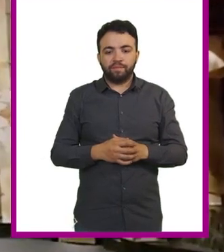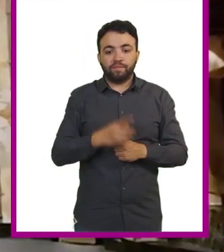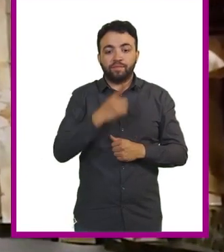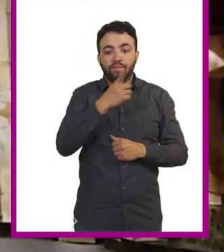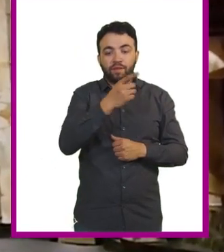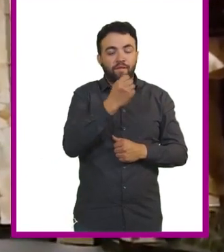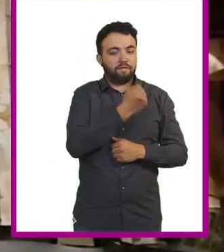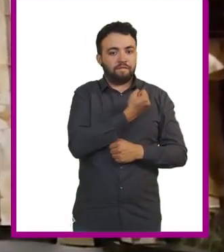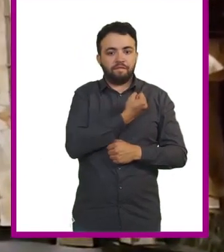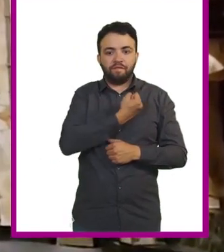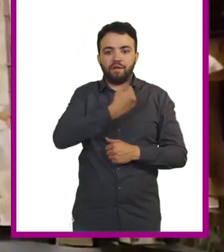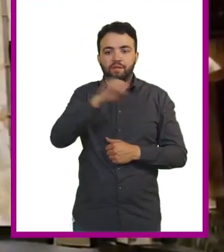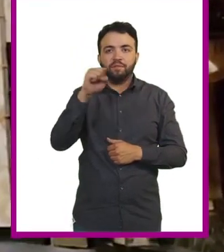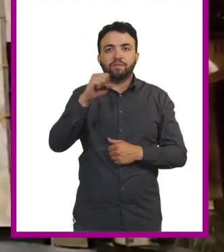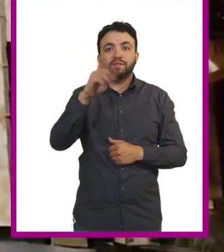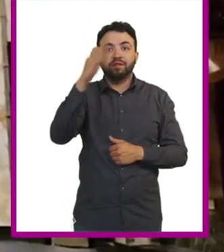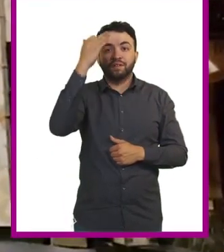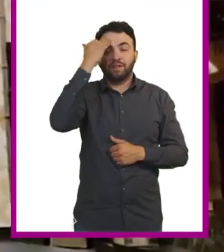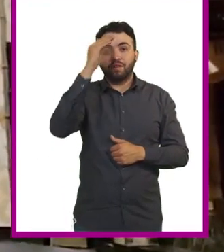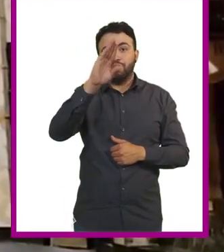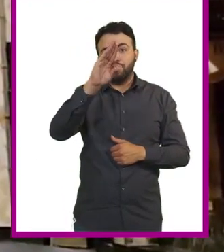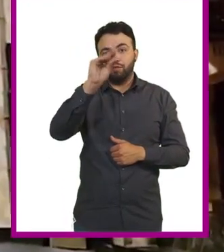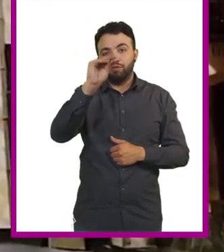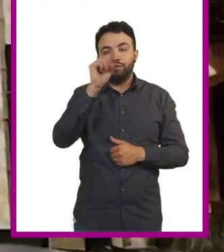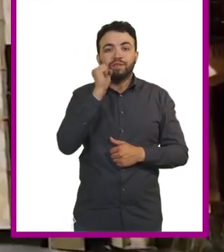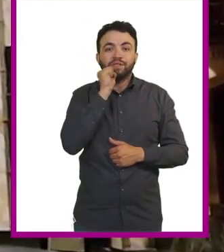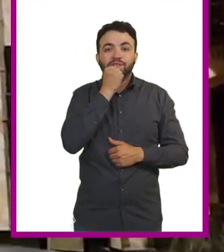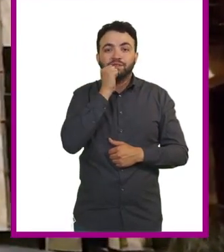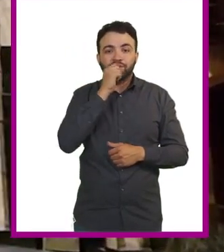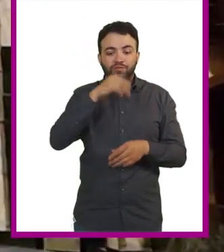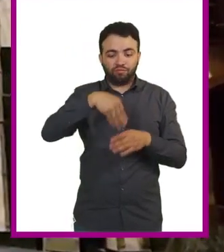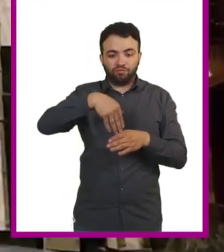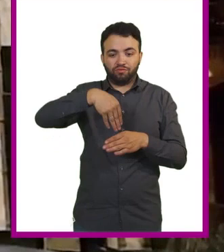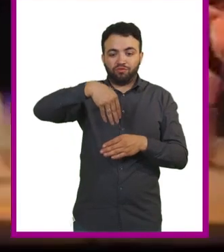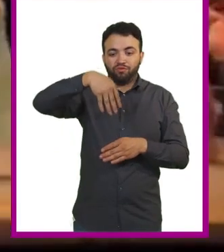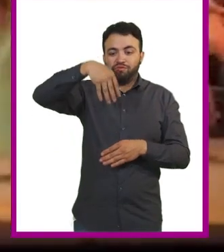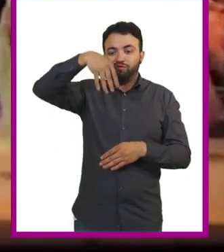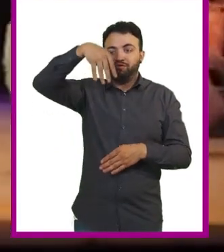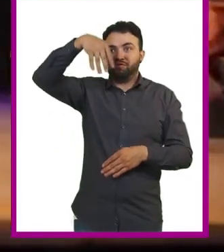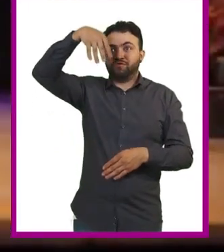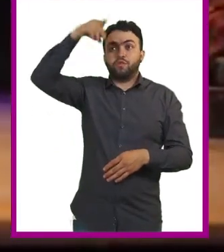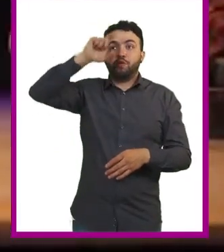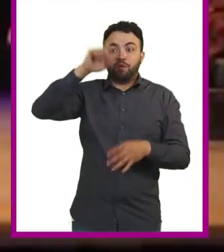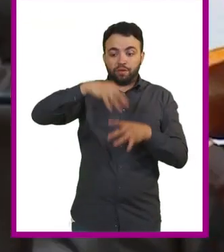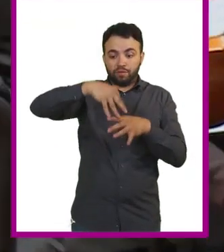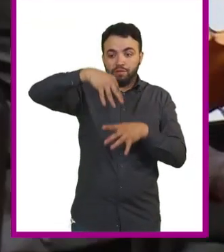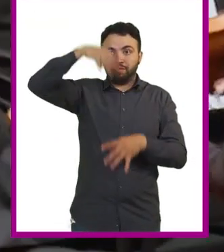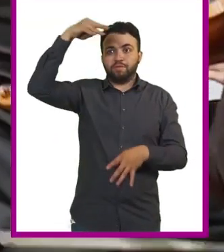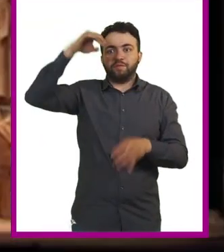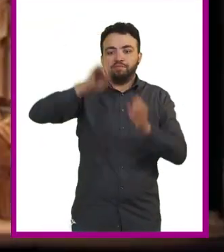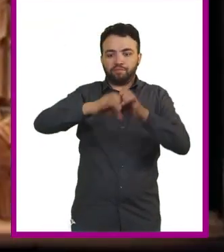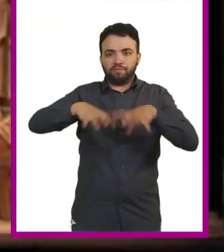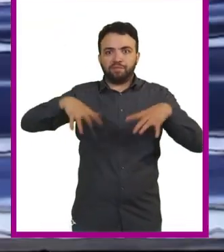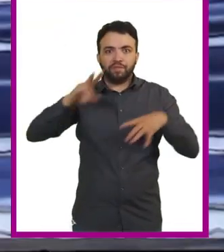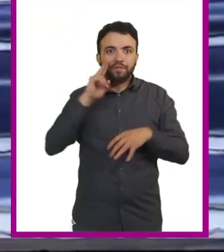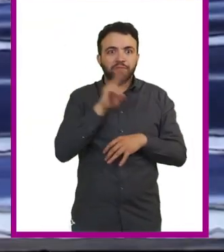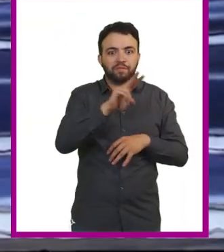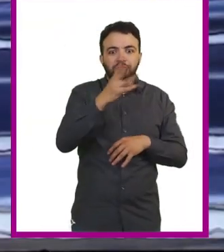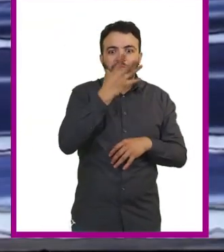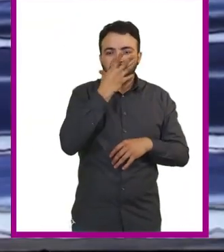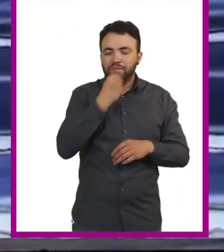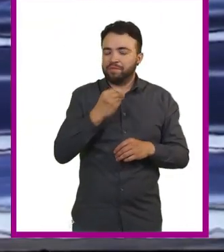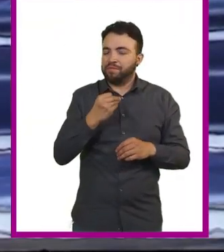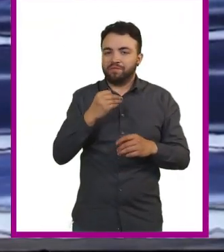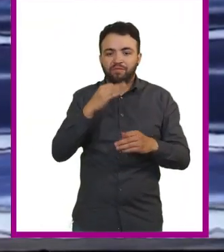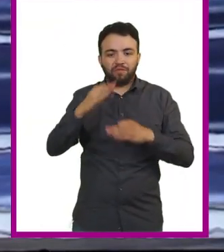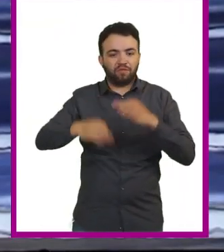famoso telón tarda alrededor de 90 segundos en abrirse, y una vez que se abre, espectáculos de danza, música, teatro y ópera de